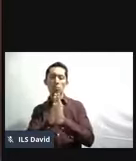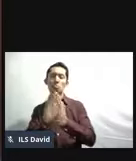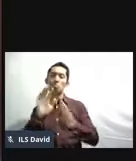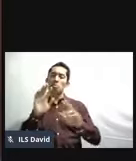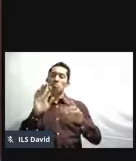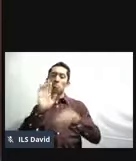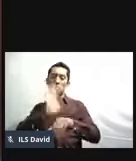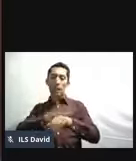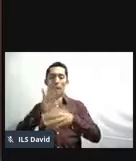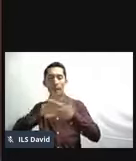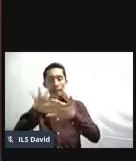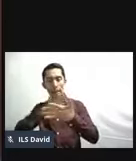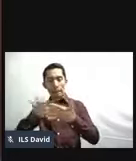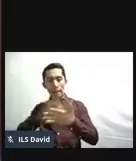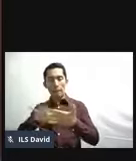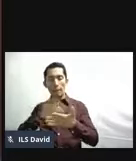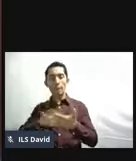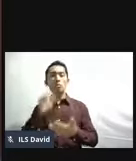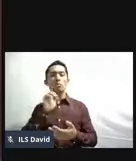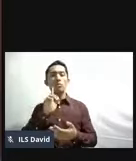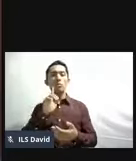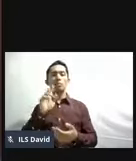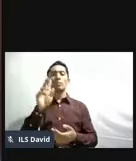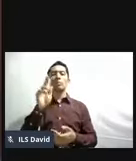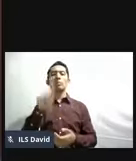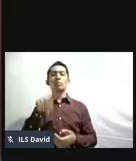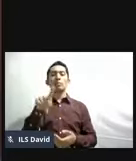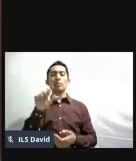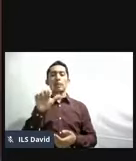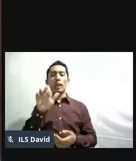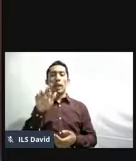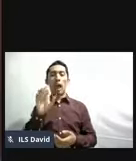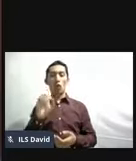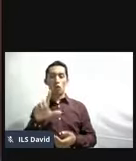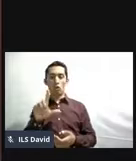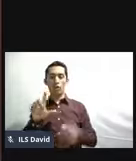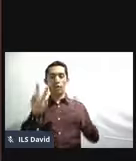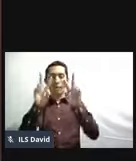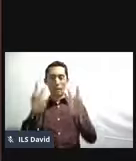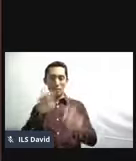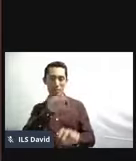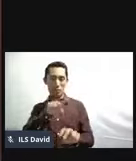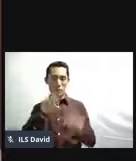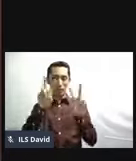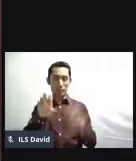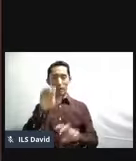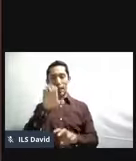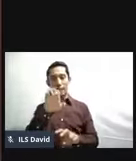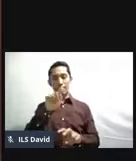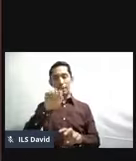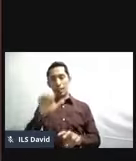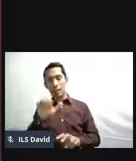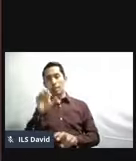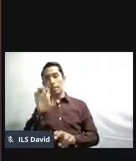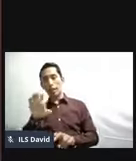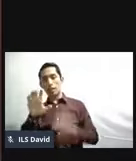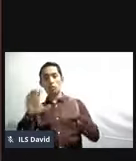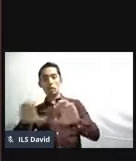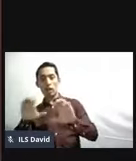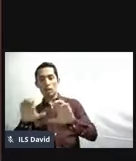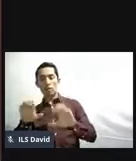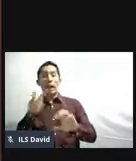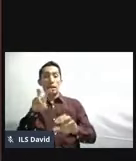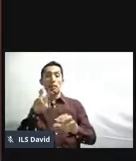ahí a Carol Gillian, que habla muy maravillosamente y